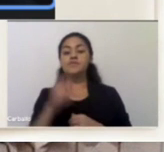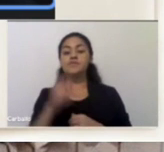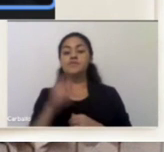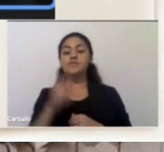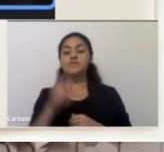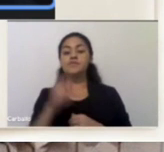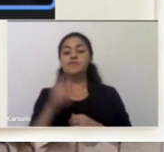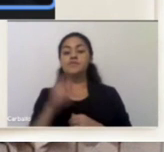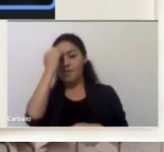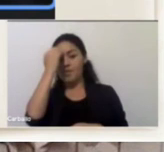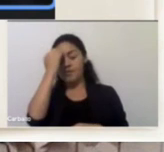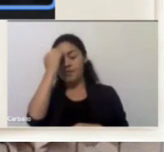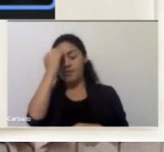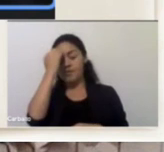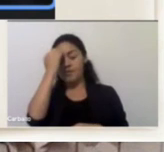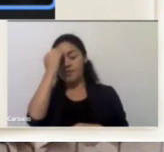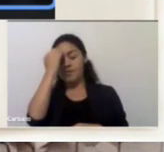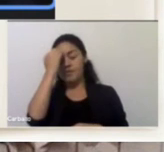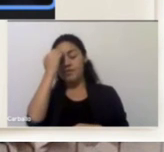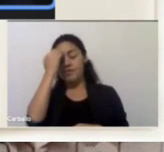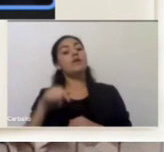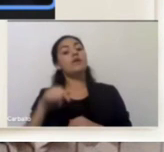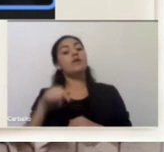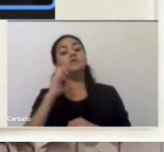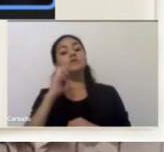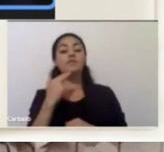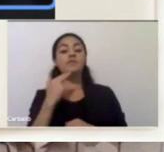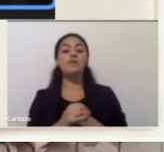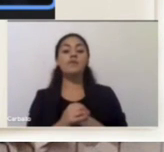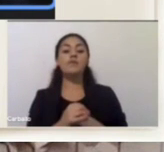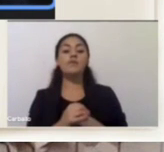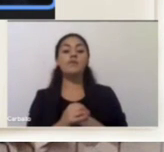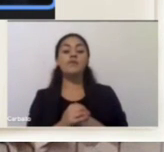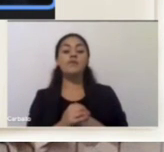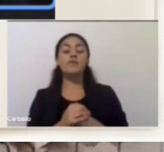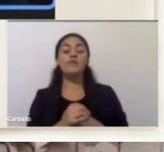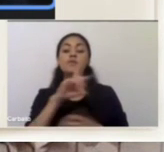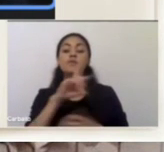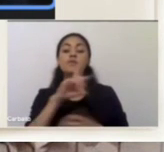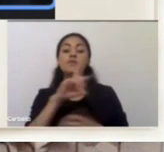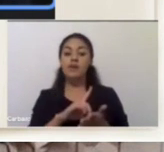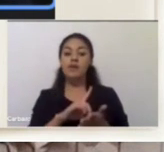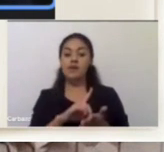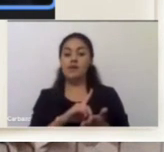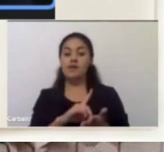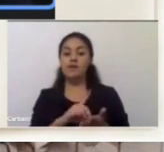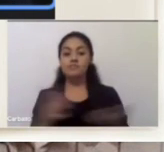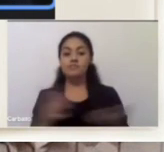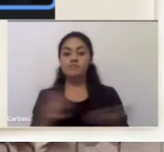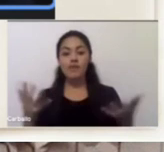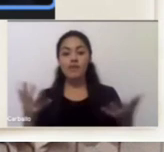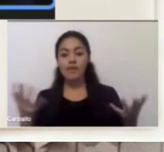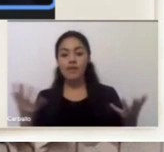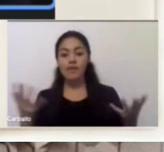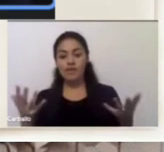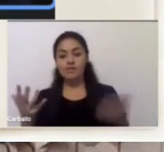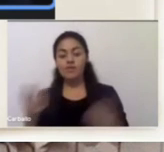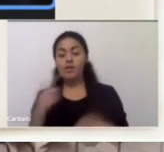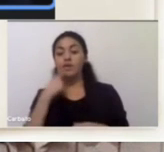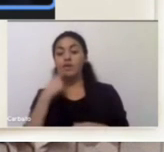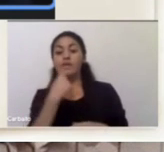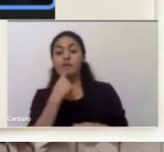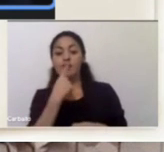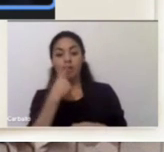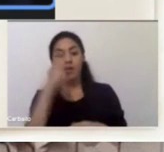manifestado en una jornada electoral. Al día siguiente de la jornada, los chihuahuenses volvieron a sus